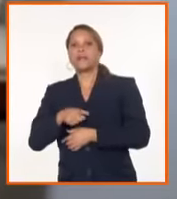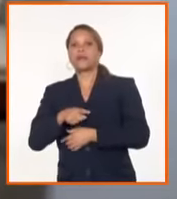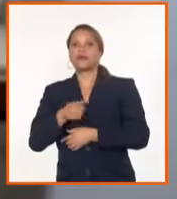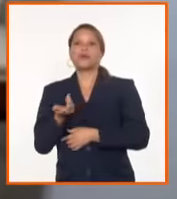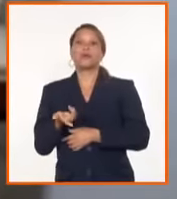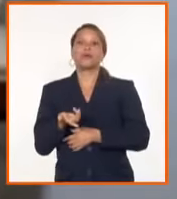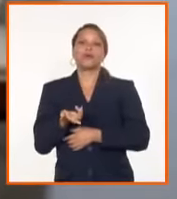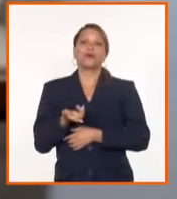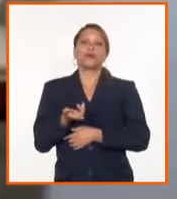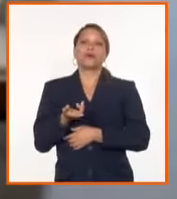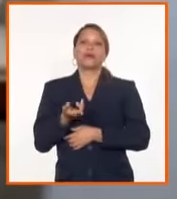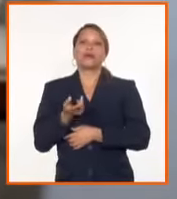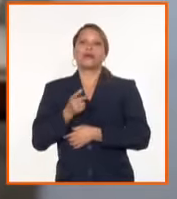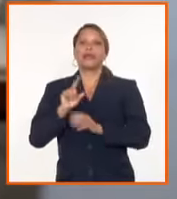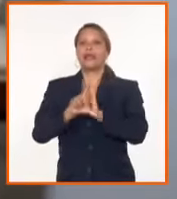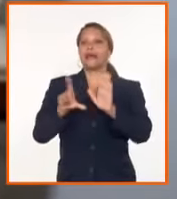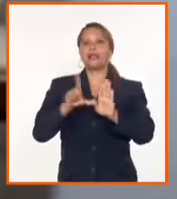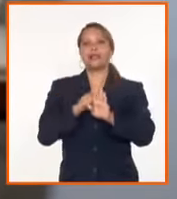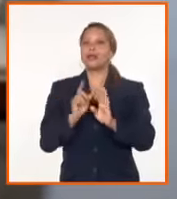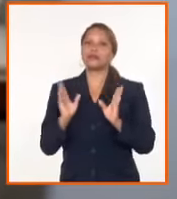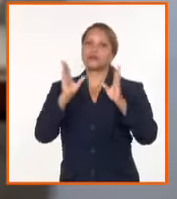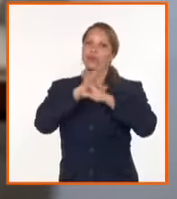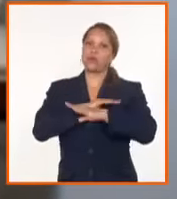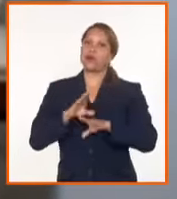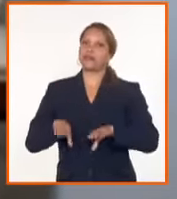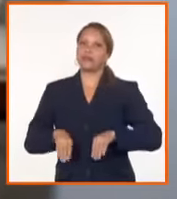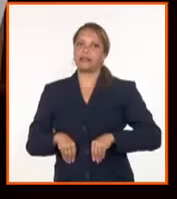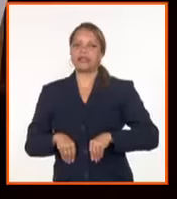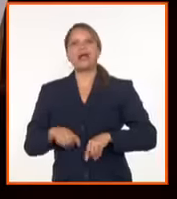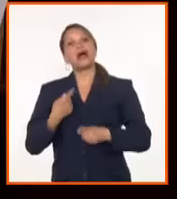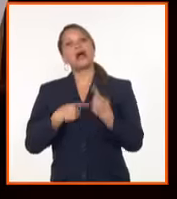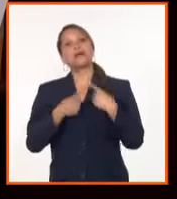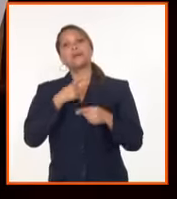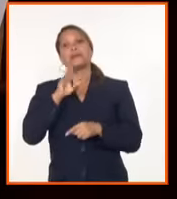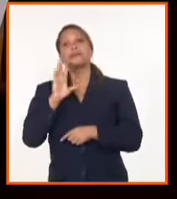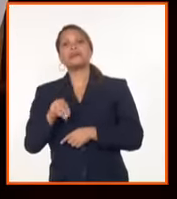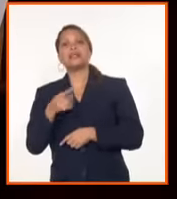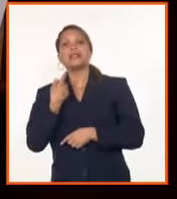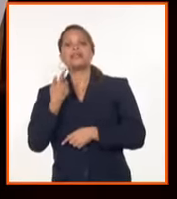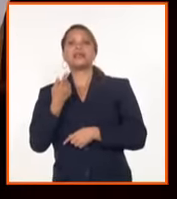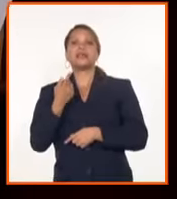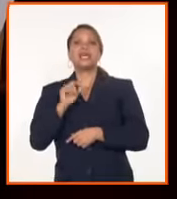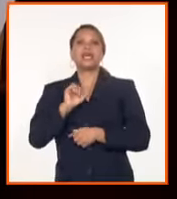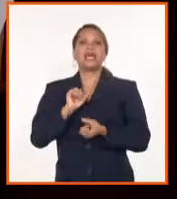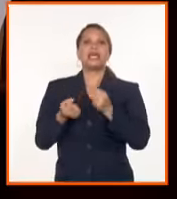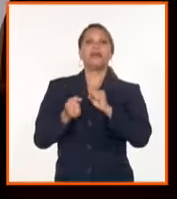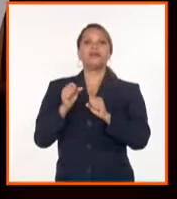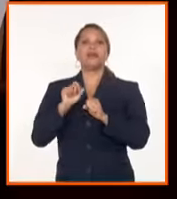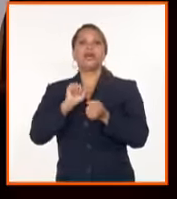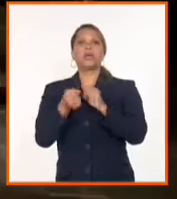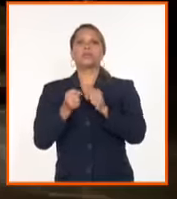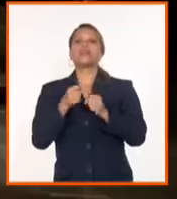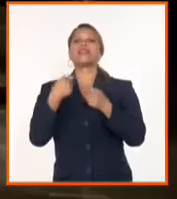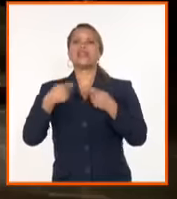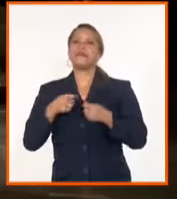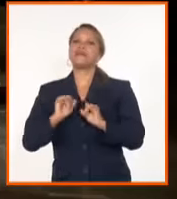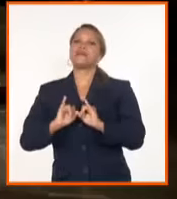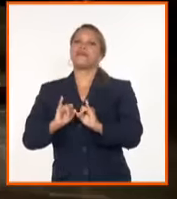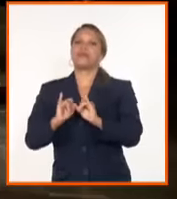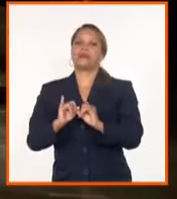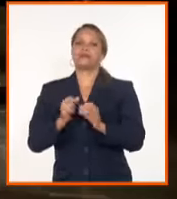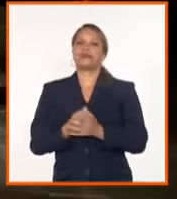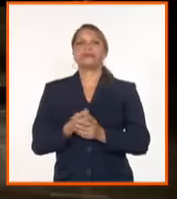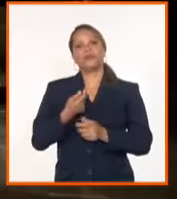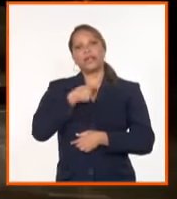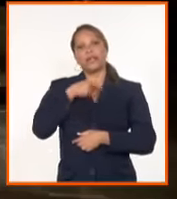haya distorsiones. Ahora, los que nos acusan de neoliberales deben informarse un poquito. Si nosotros hubiéramos